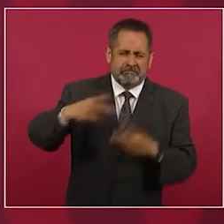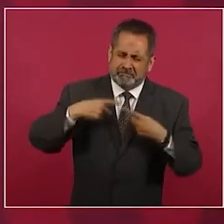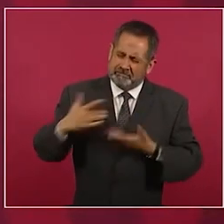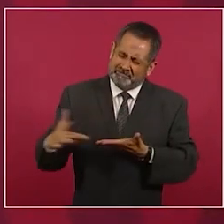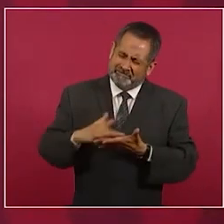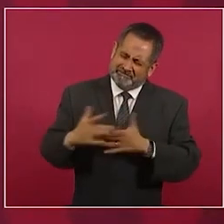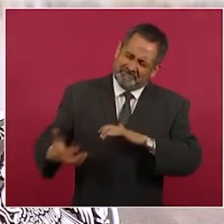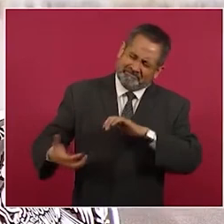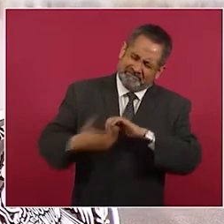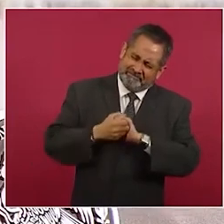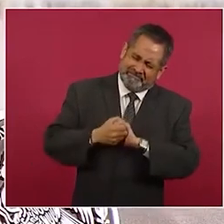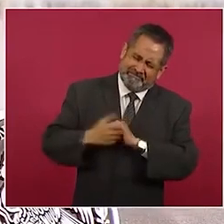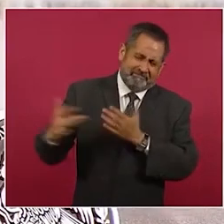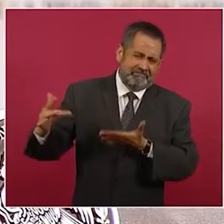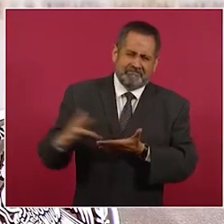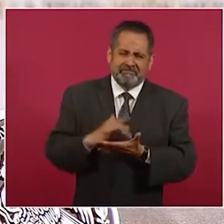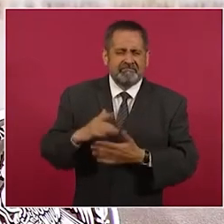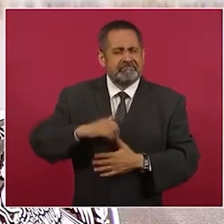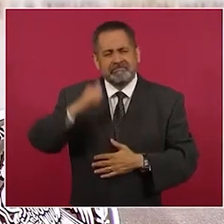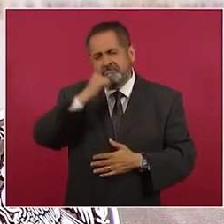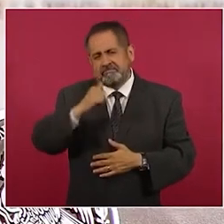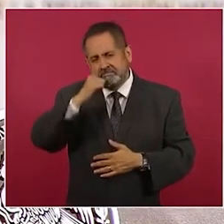pueblo de